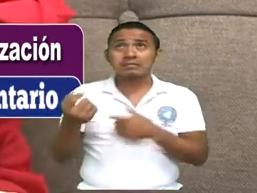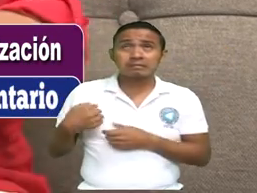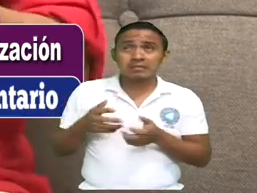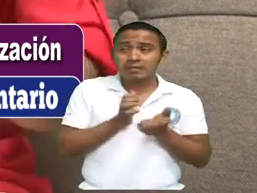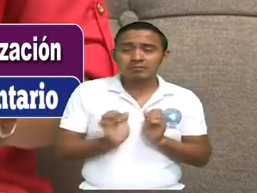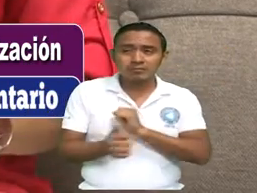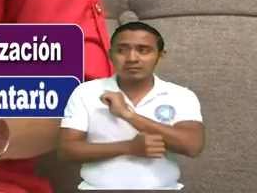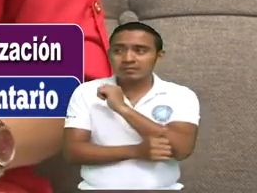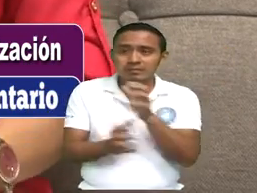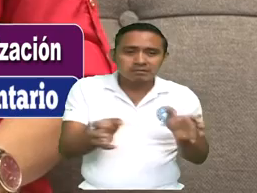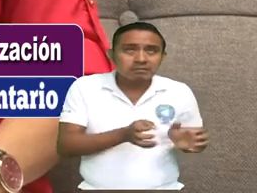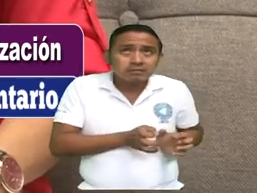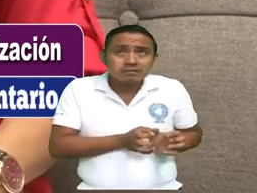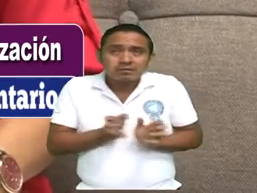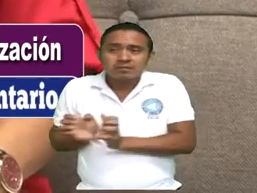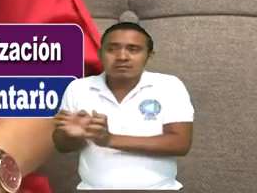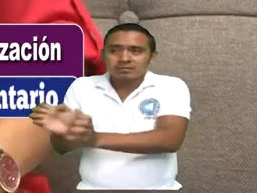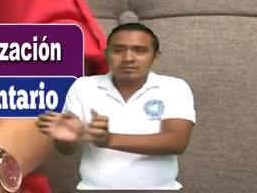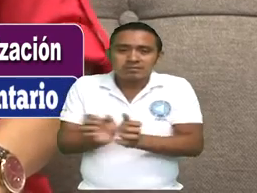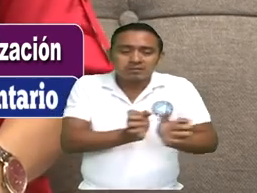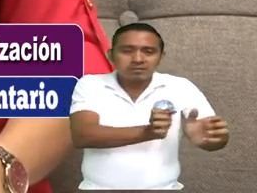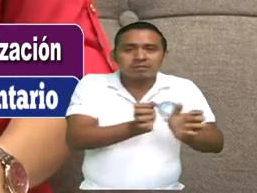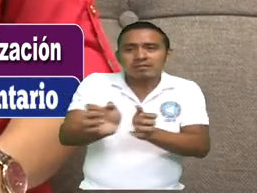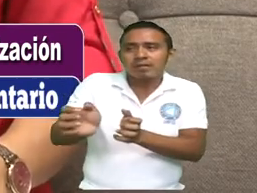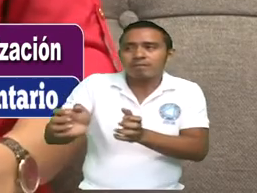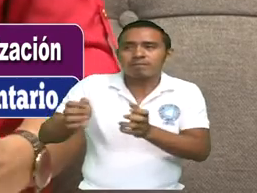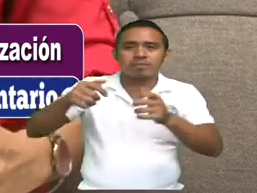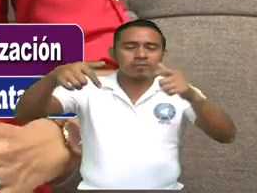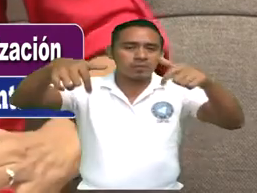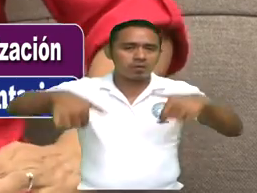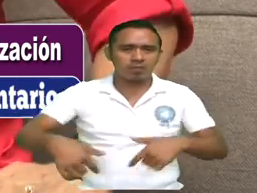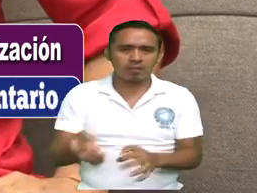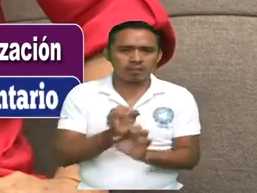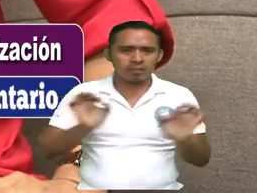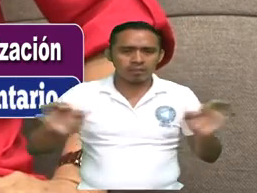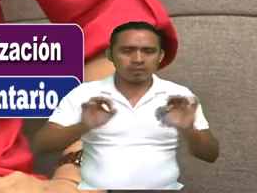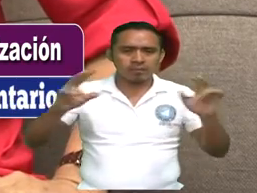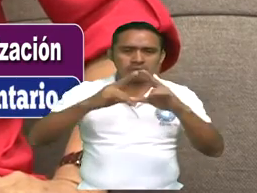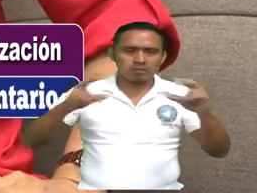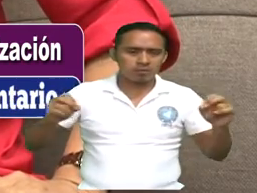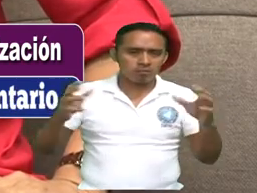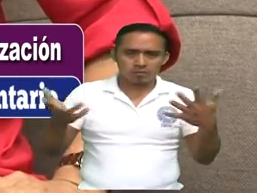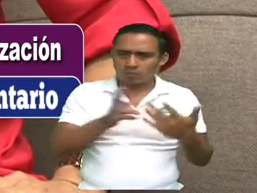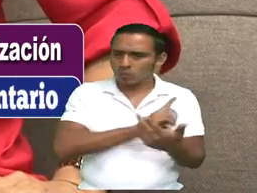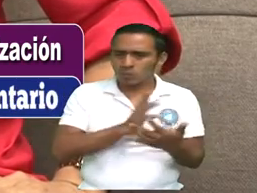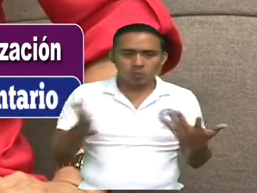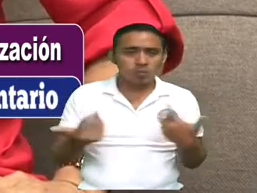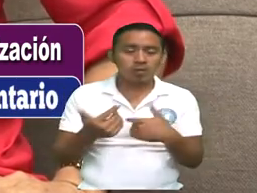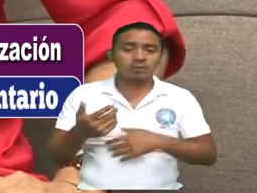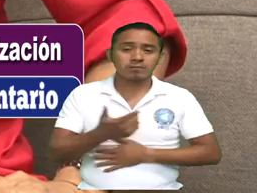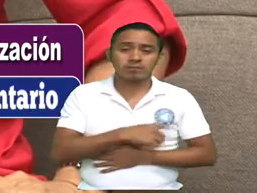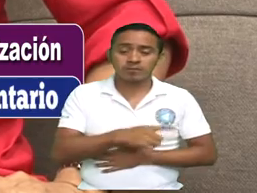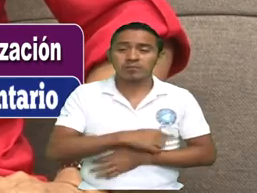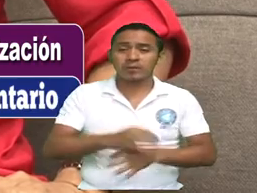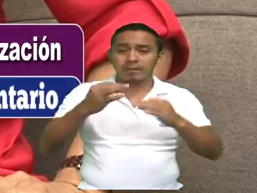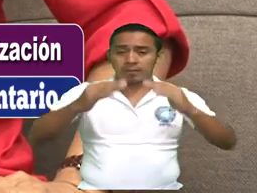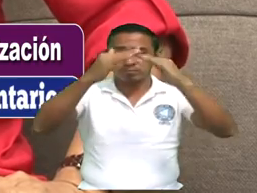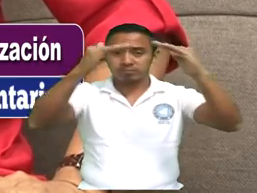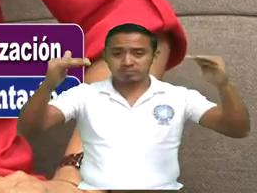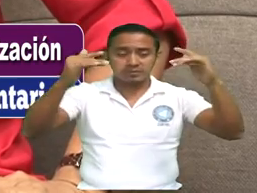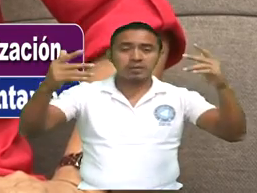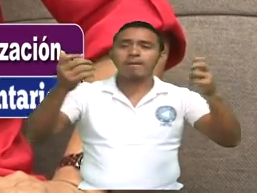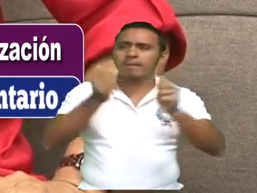con los estudiantes de un lado a otro. Eso ya no sucede en Nicaragua. Eso ya no sucede, a pesar de todas